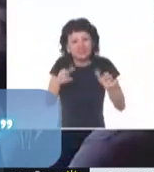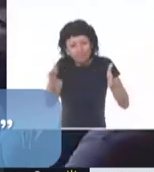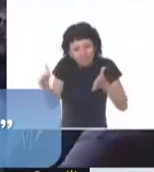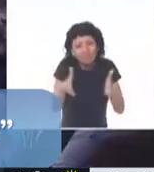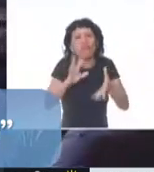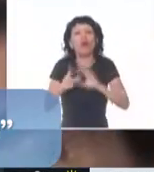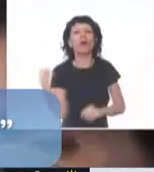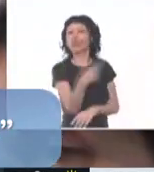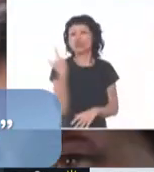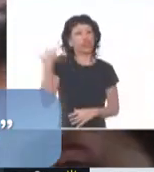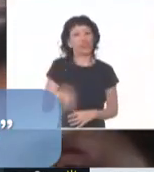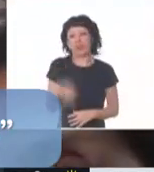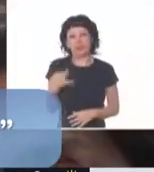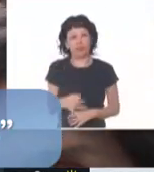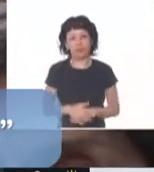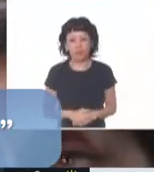podemos recorrer.